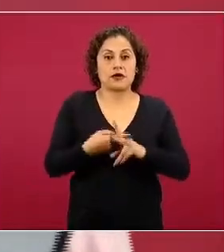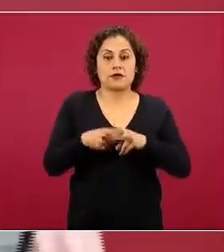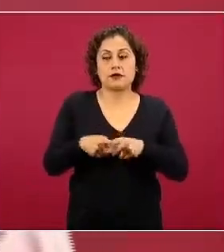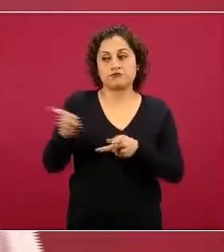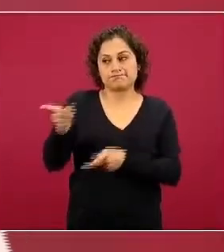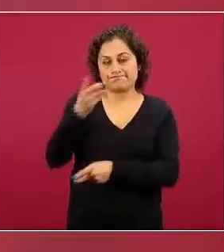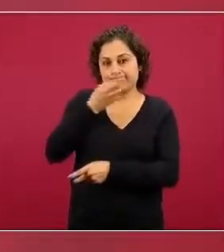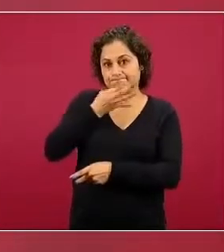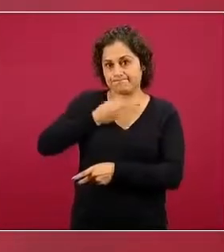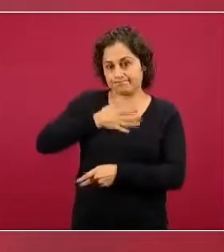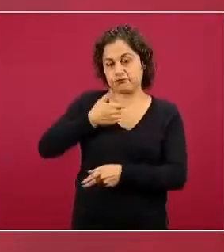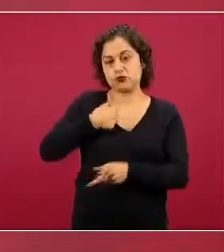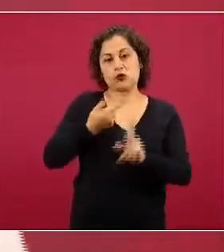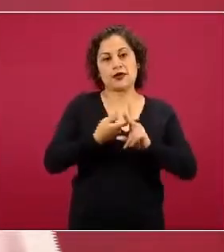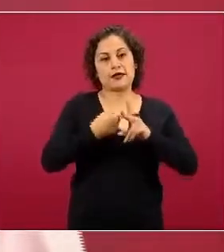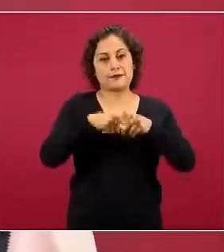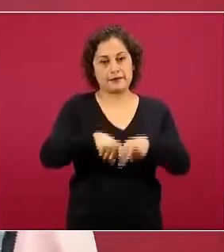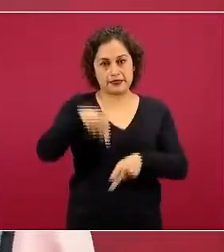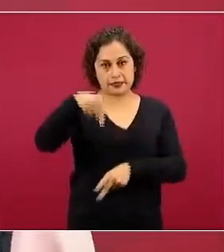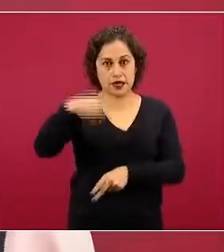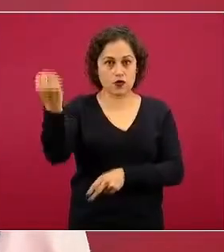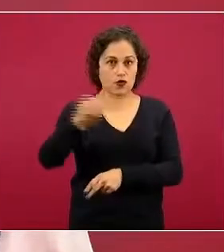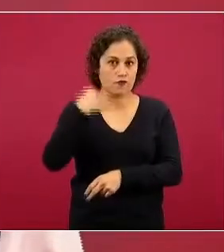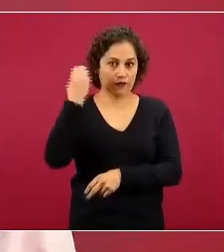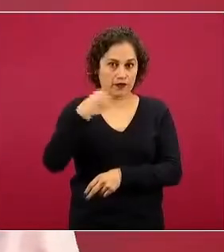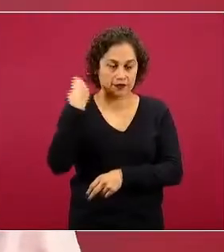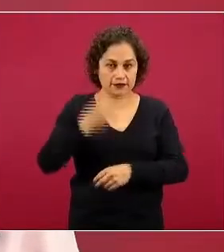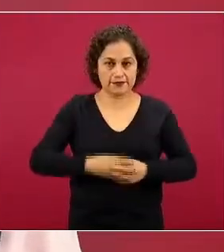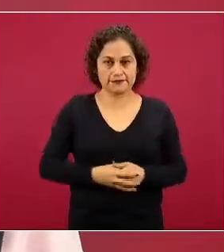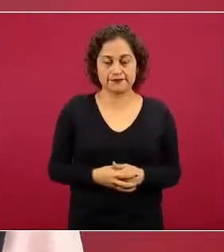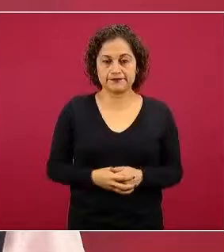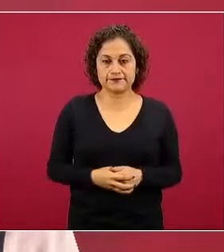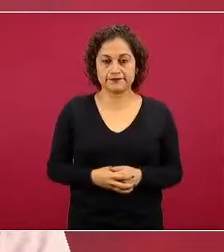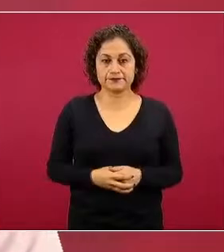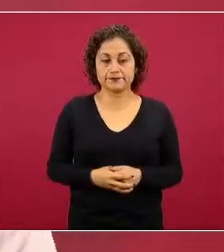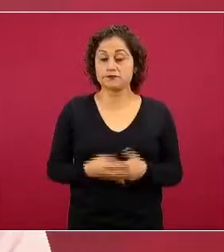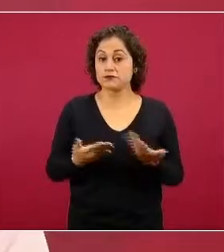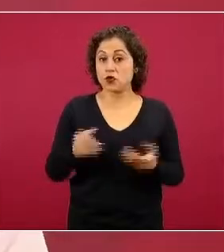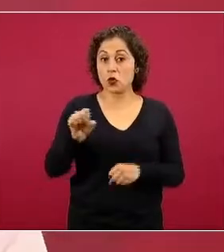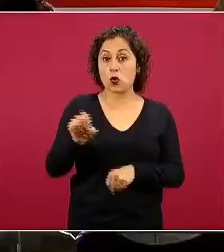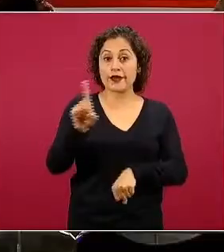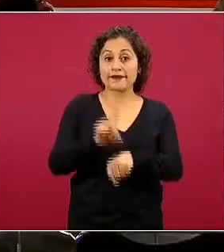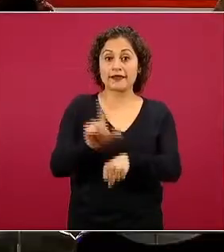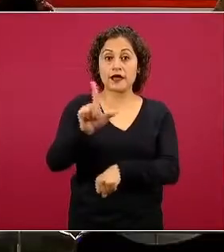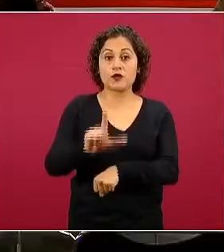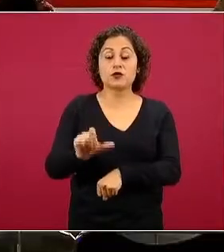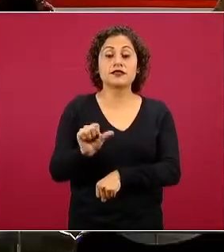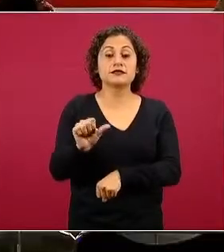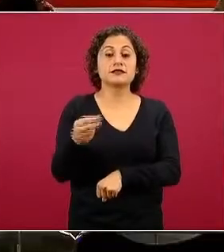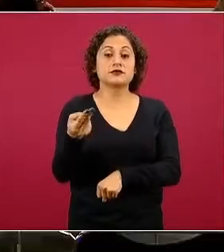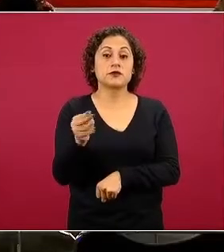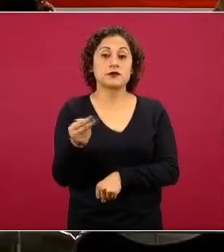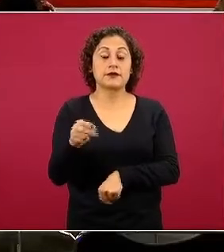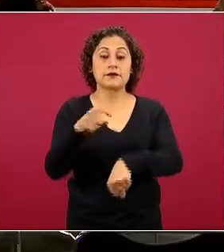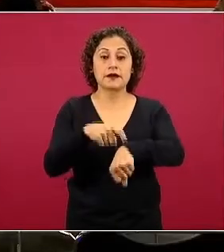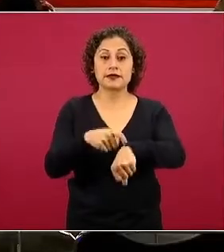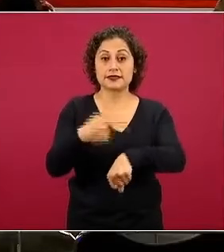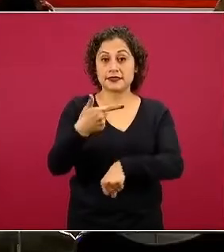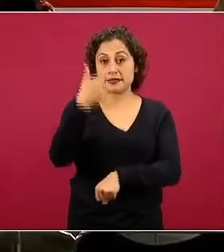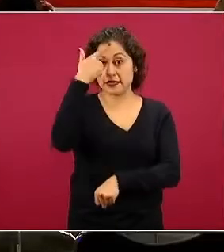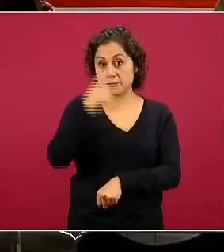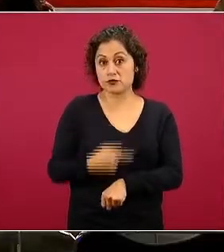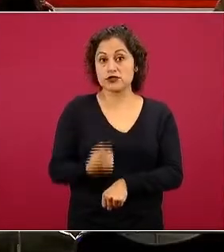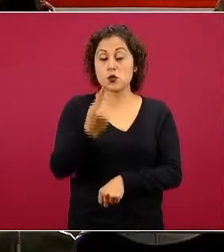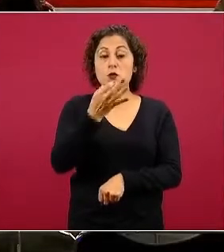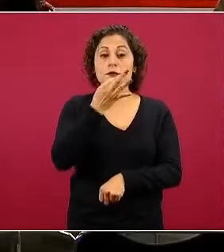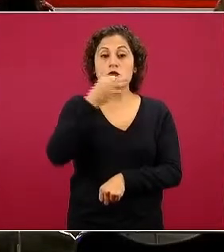instrucciones esta conferencia de prensa. Hoy es lunes 16 de noviembre, son las 19 horas con 1 minuto, estamos